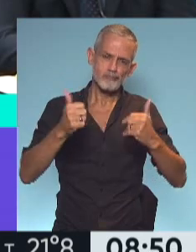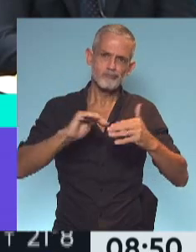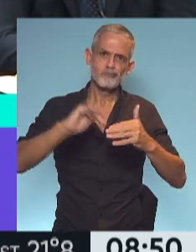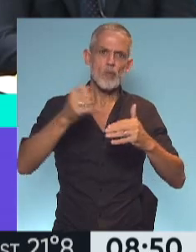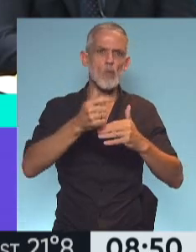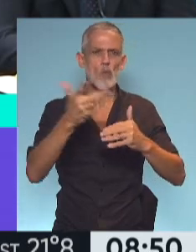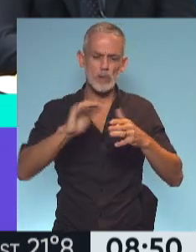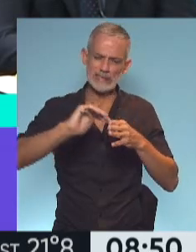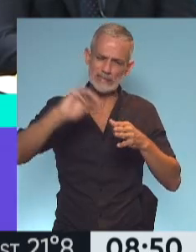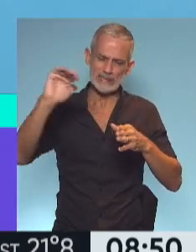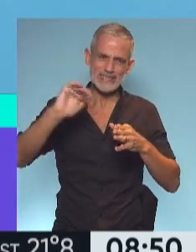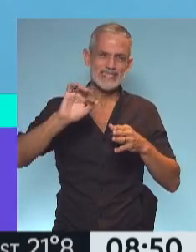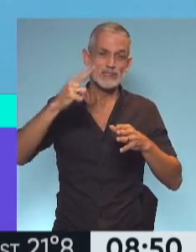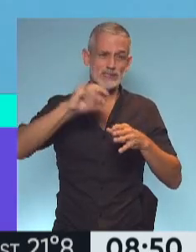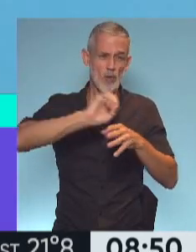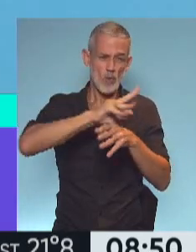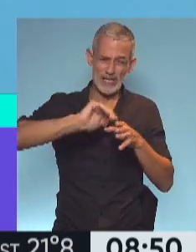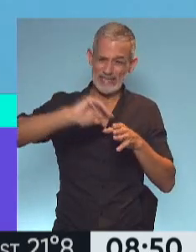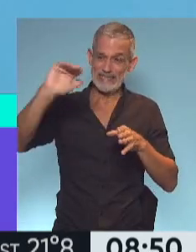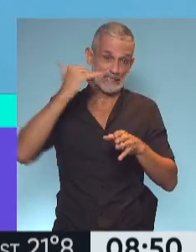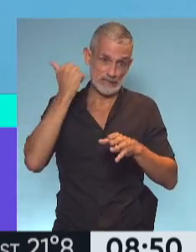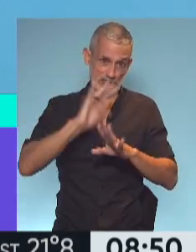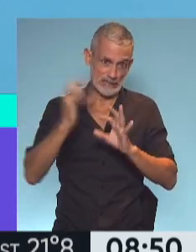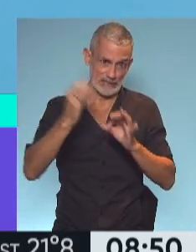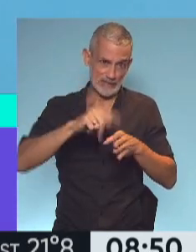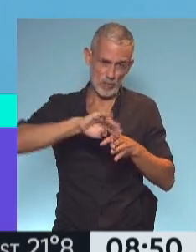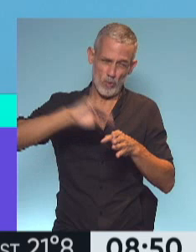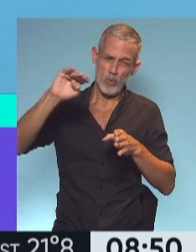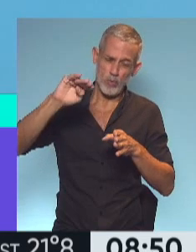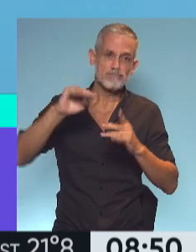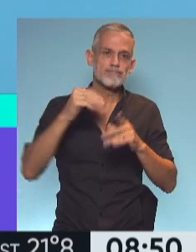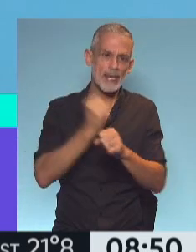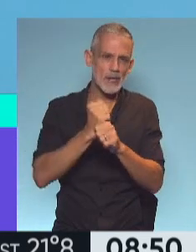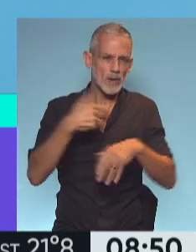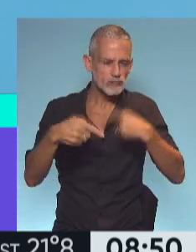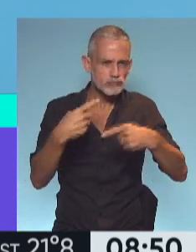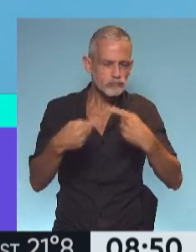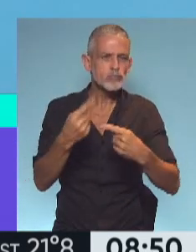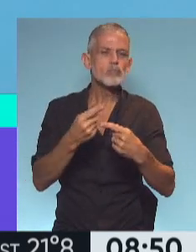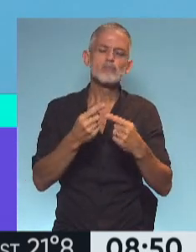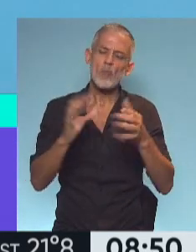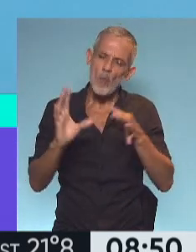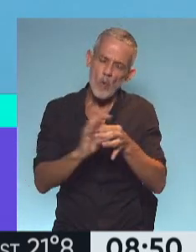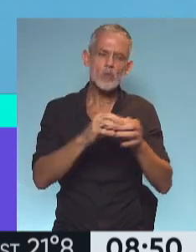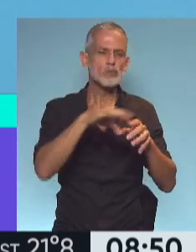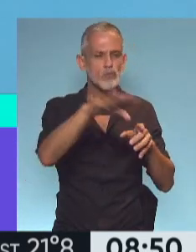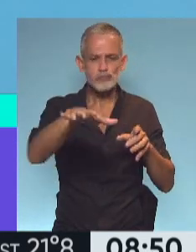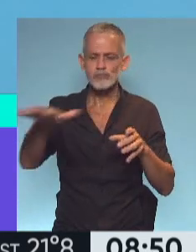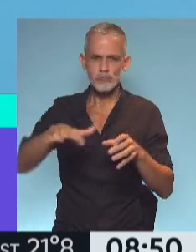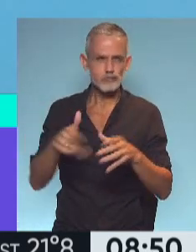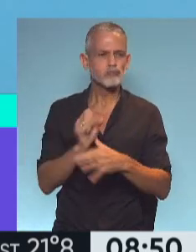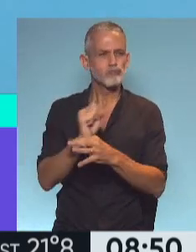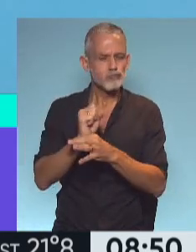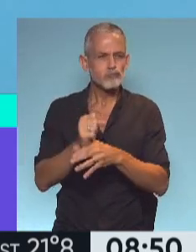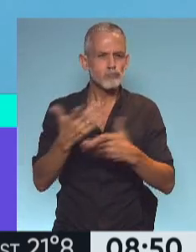de casos, donde la segunda ola ya es un hecho, seguir trabajando de vuelta con las jurisdicciones, con los